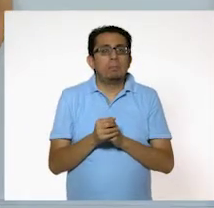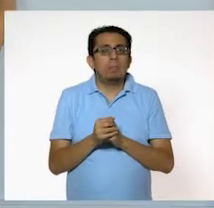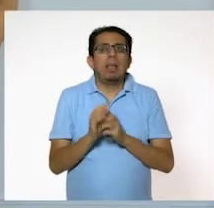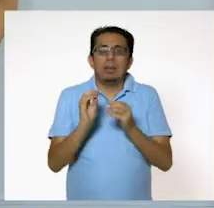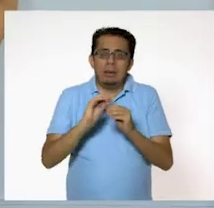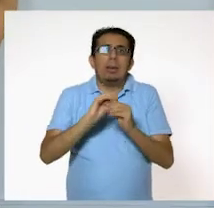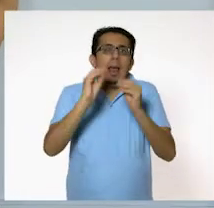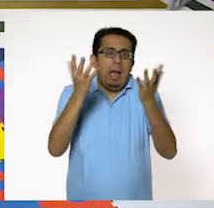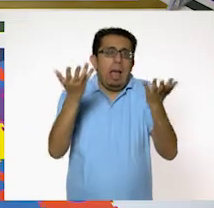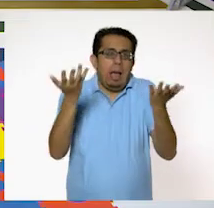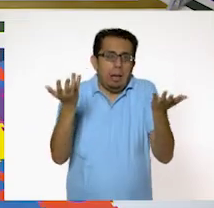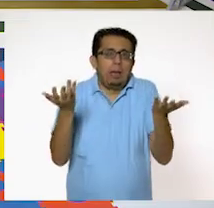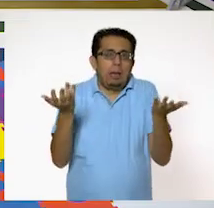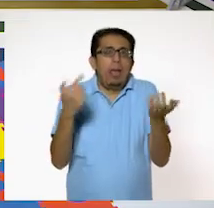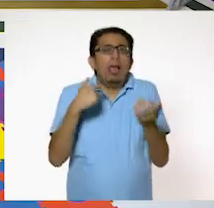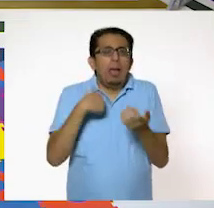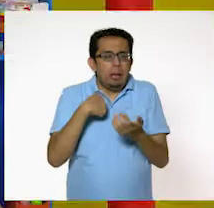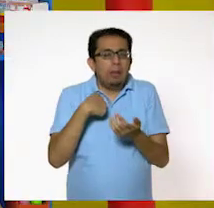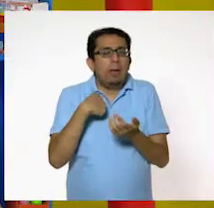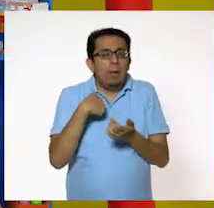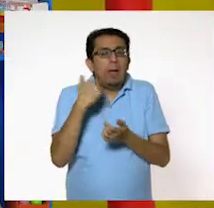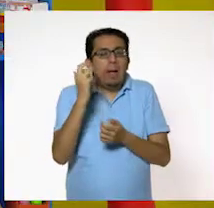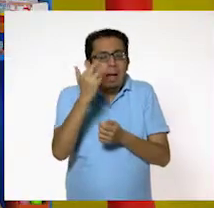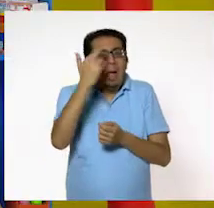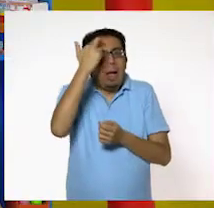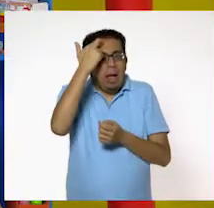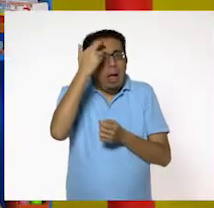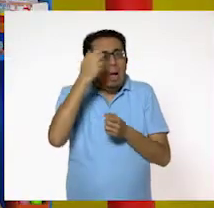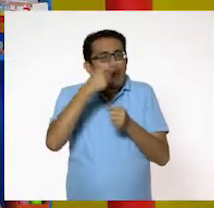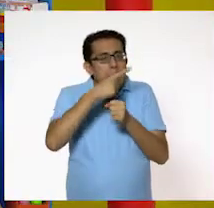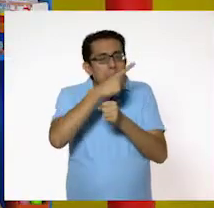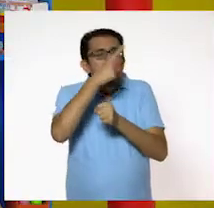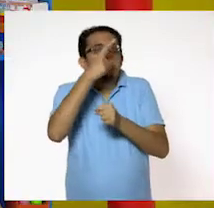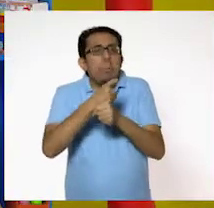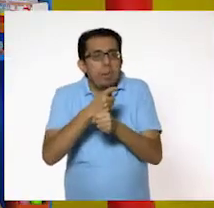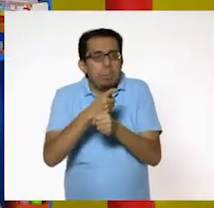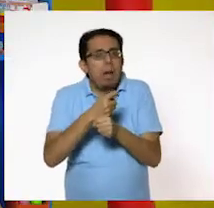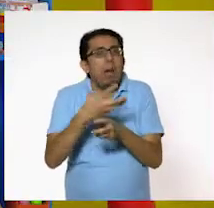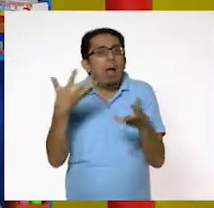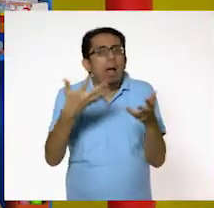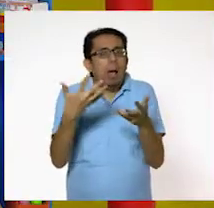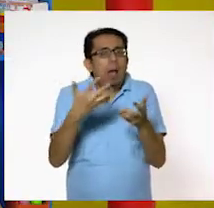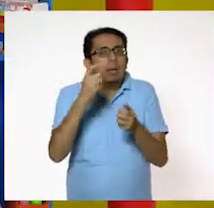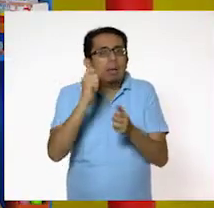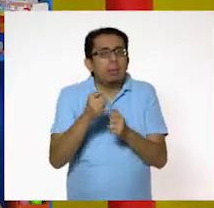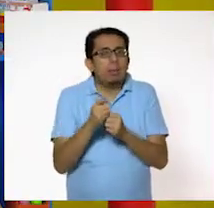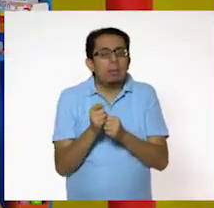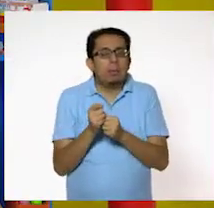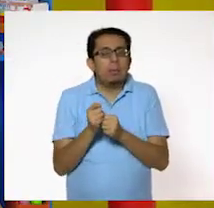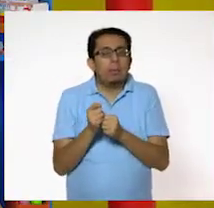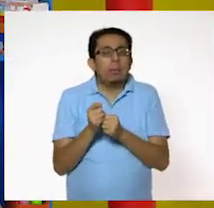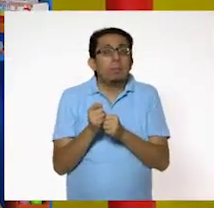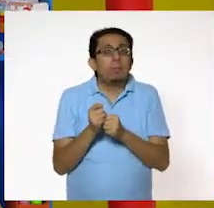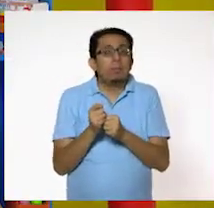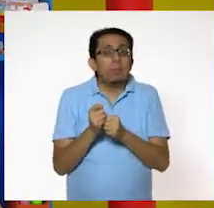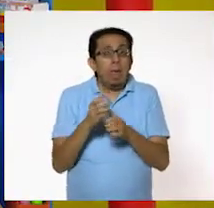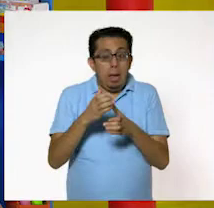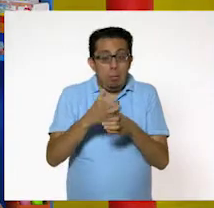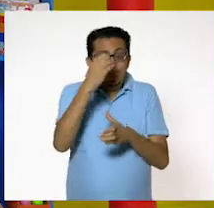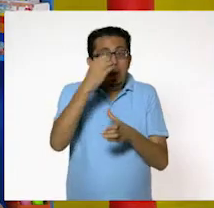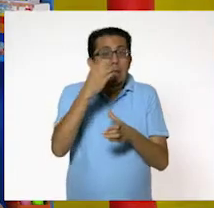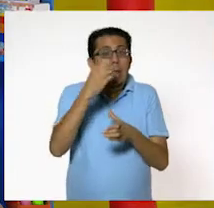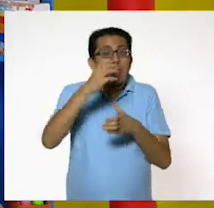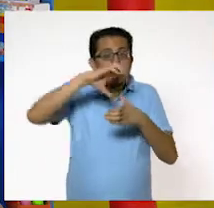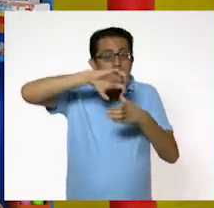Claro. Y ya me voy acordando de la primera. ¿Cuál era el primer paso? El primero era quitar la tapa de la botella